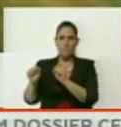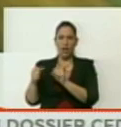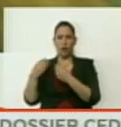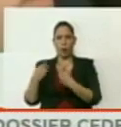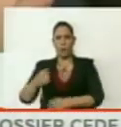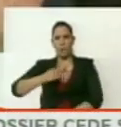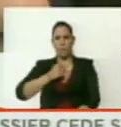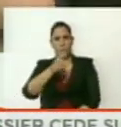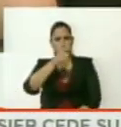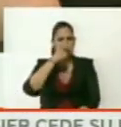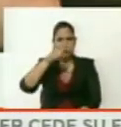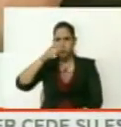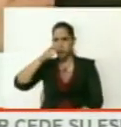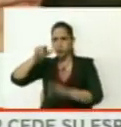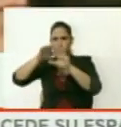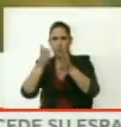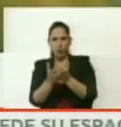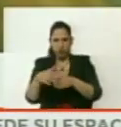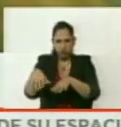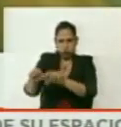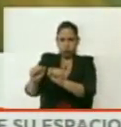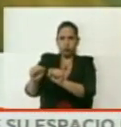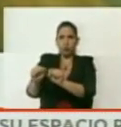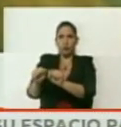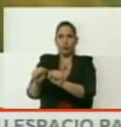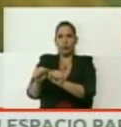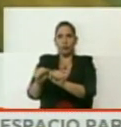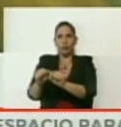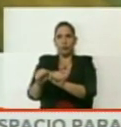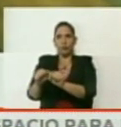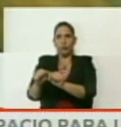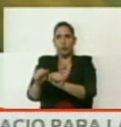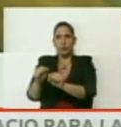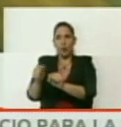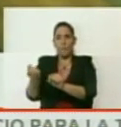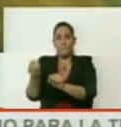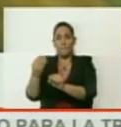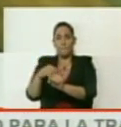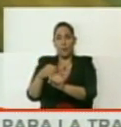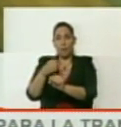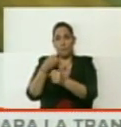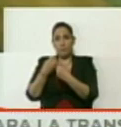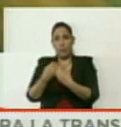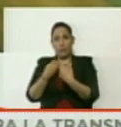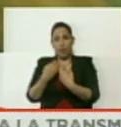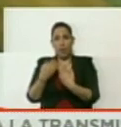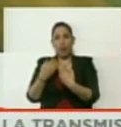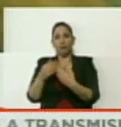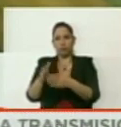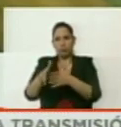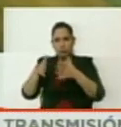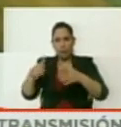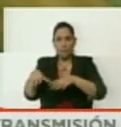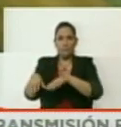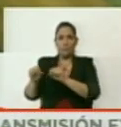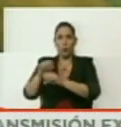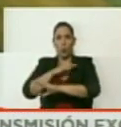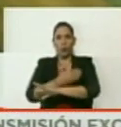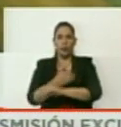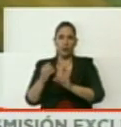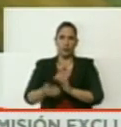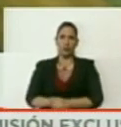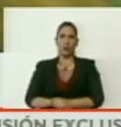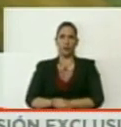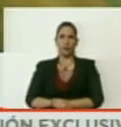del mundo, como dominador, y que más bien sea la gran potencia que le corresponde ser, porque Estados